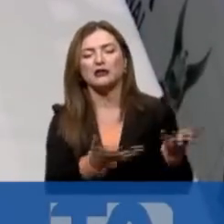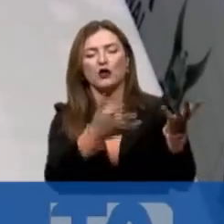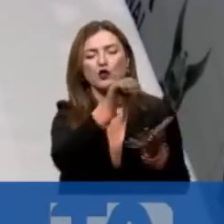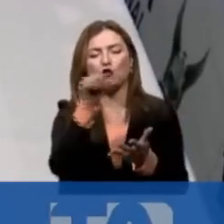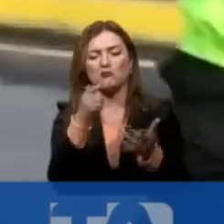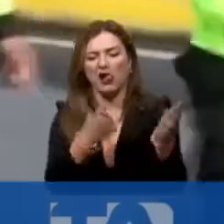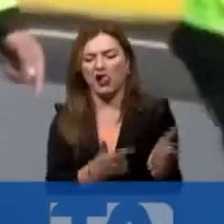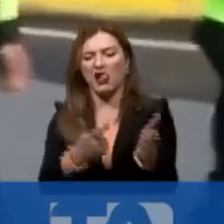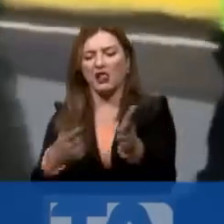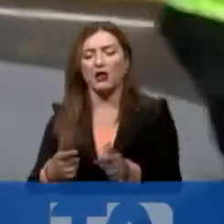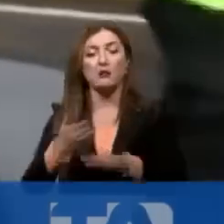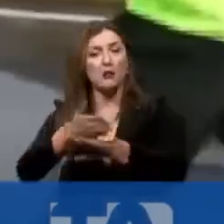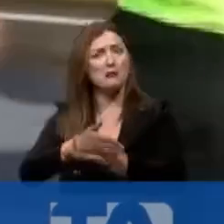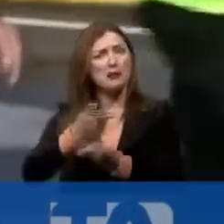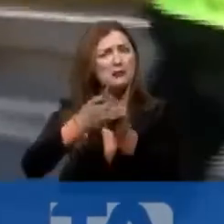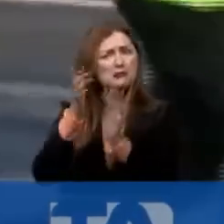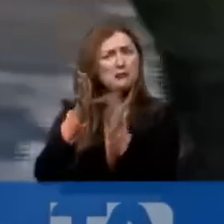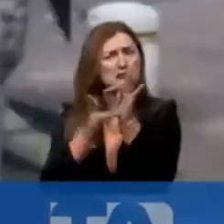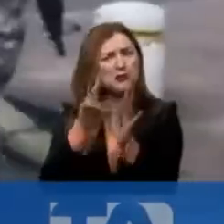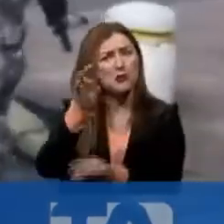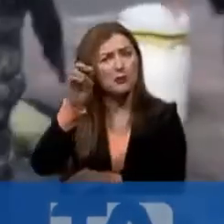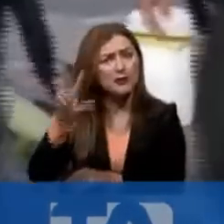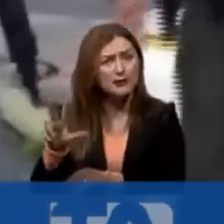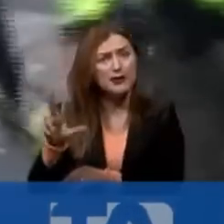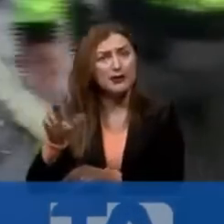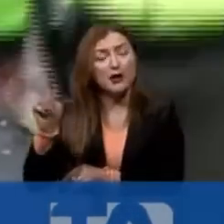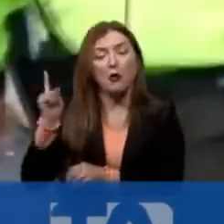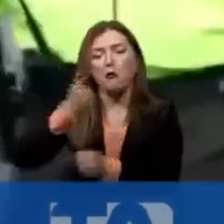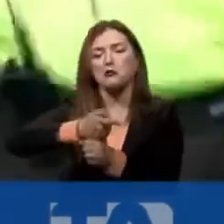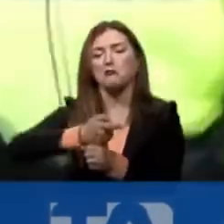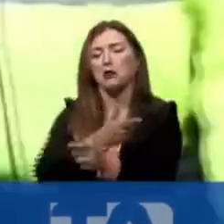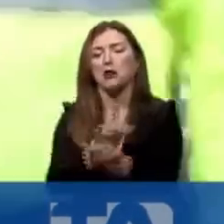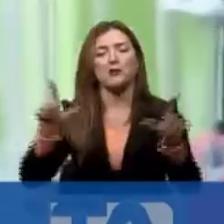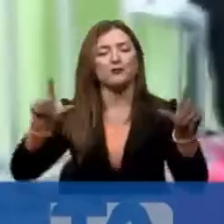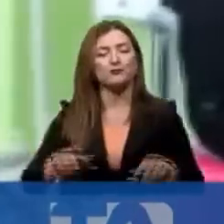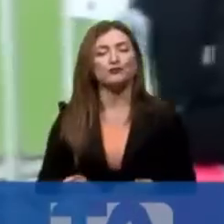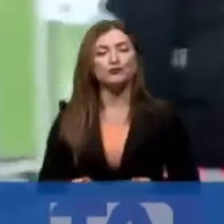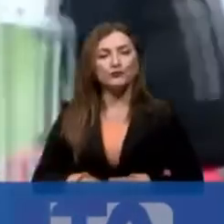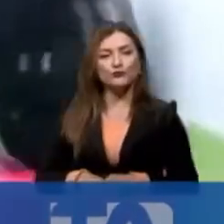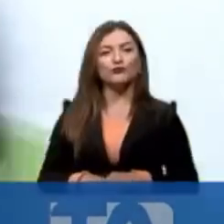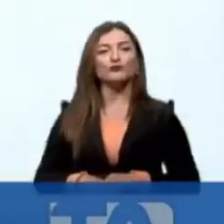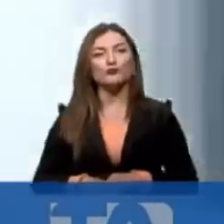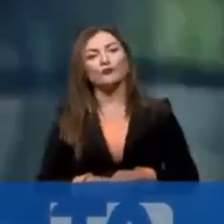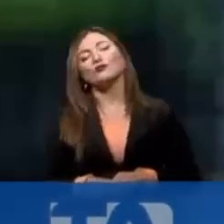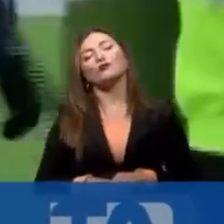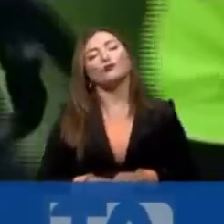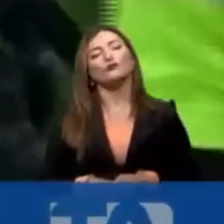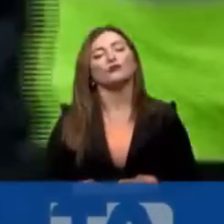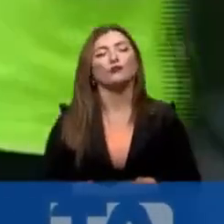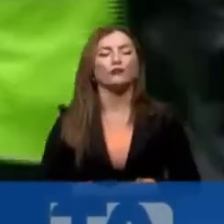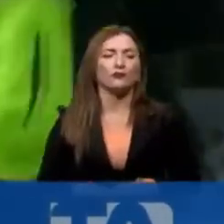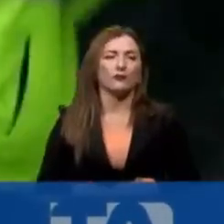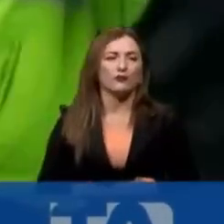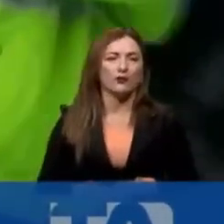fuego. Sin embargo, en abril del 2023, Gordo Luis quedó nuevamente en libertad, gracias a la medida cautelar